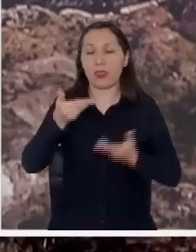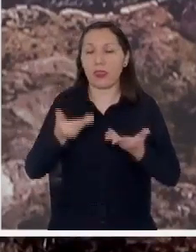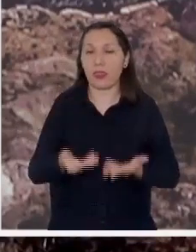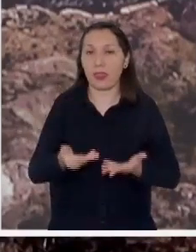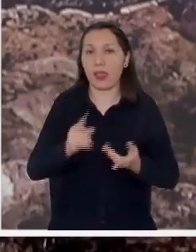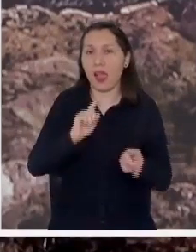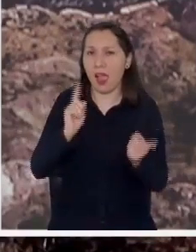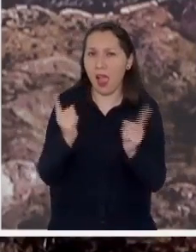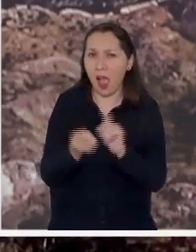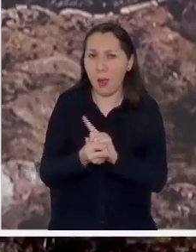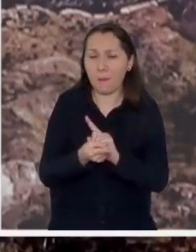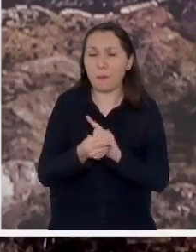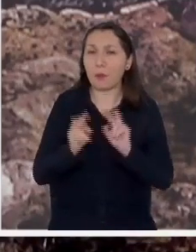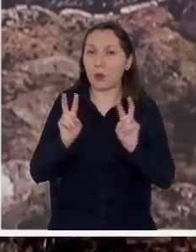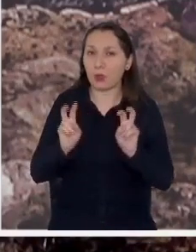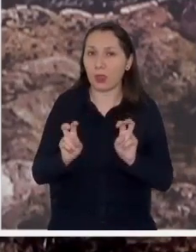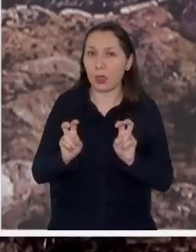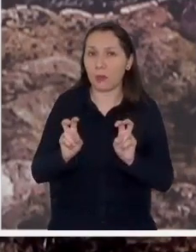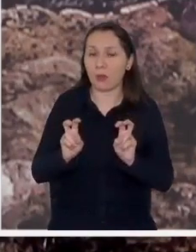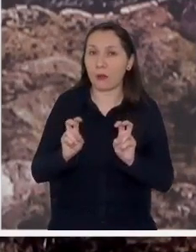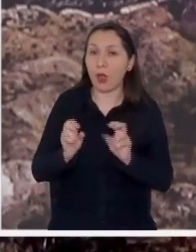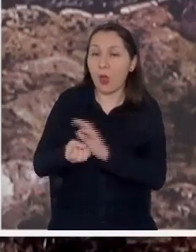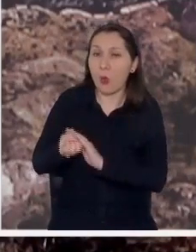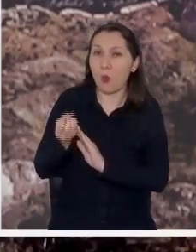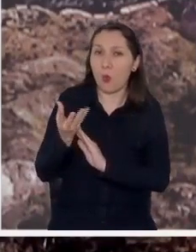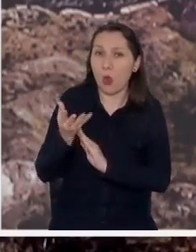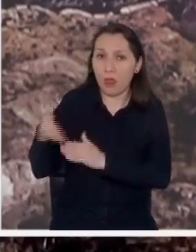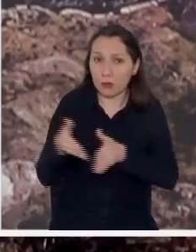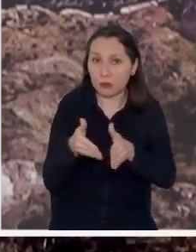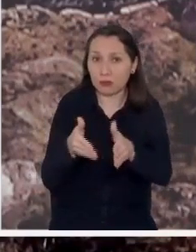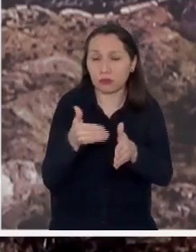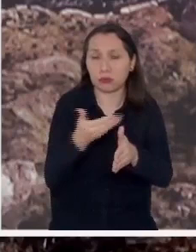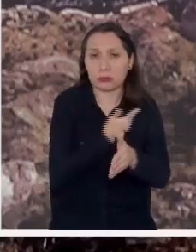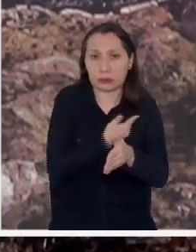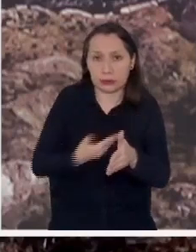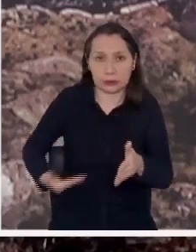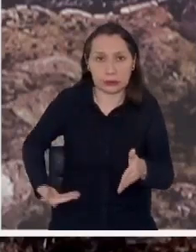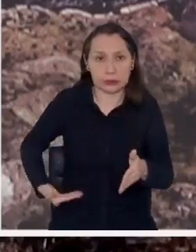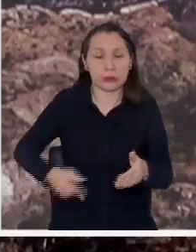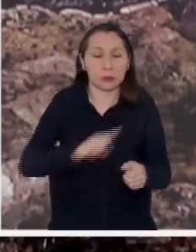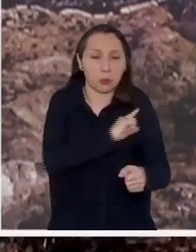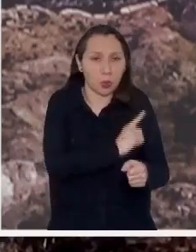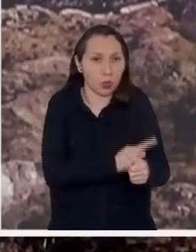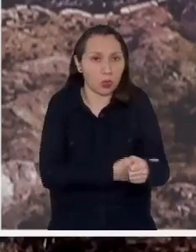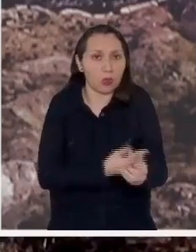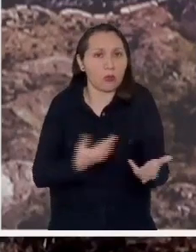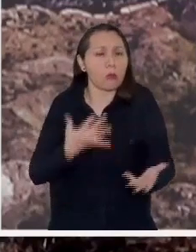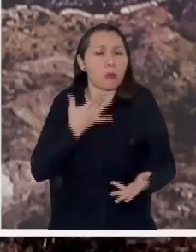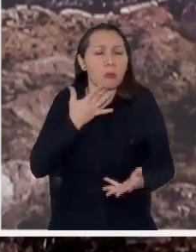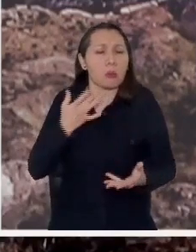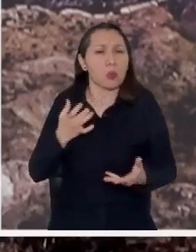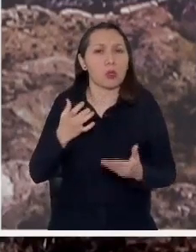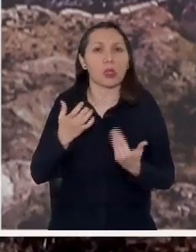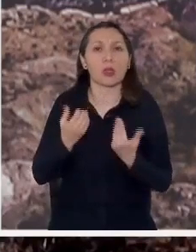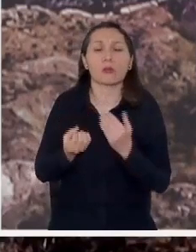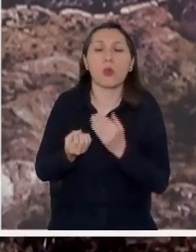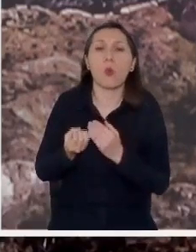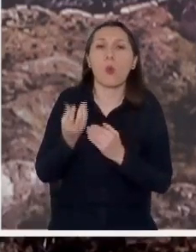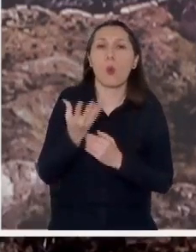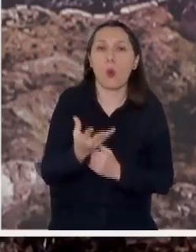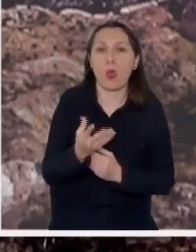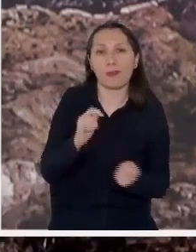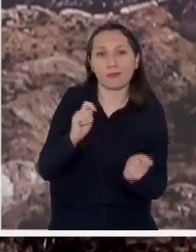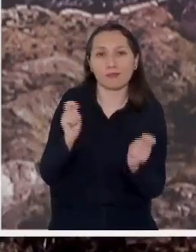estos cambios son para renovar el rumbo del ejecutivo porque se realizarían un o porque se le daría un nuevo